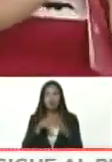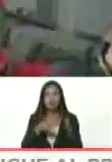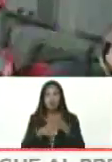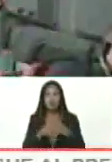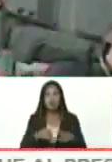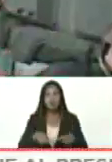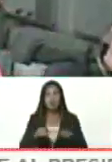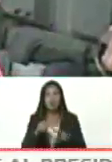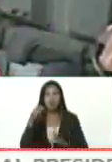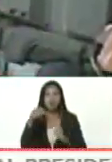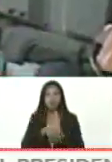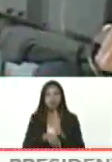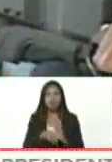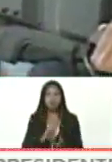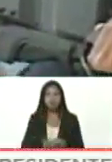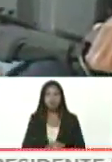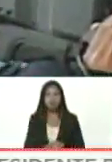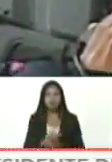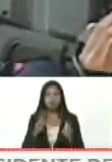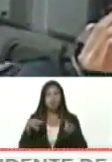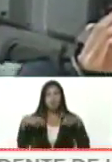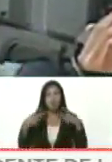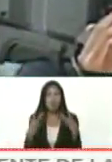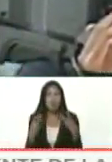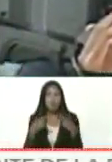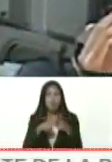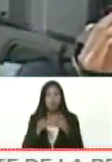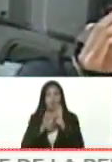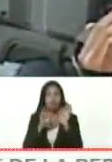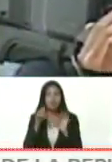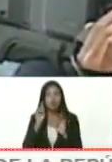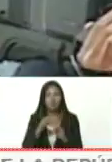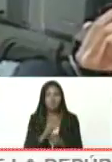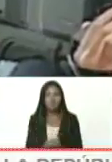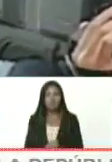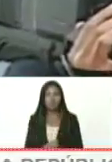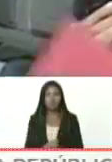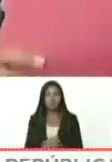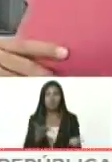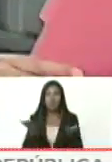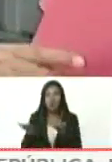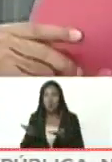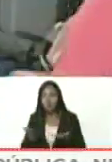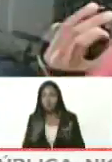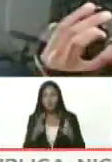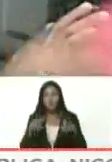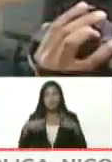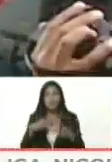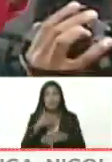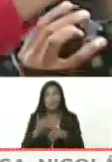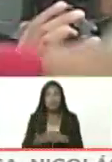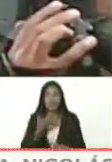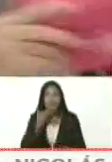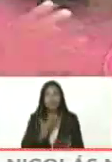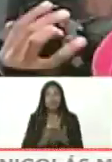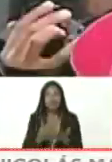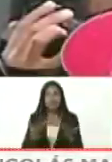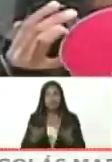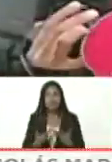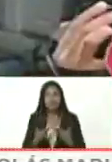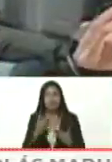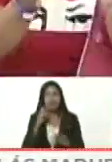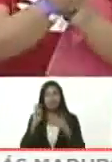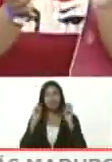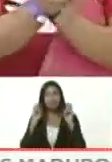adentro profundo, con nuevos recursos, nueva logística, nuevos planes. Te agradezco, Carmen Victoria Pérez, que me hayas traído este